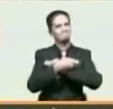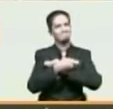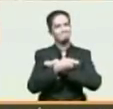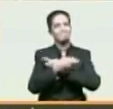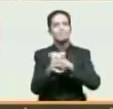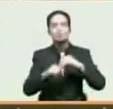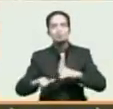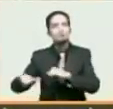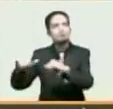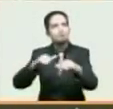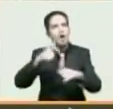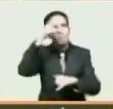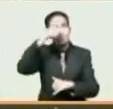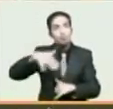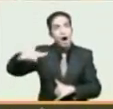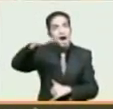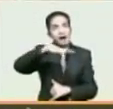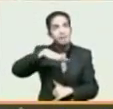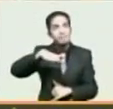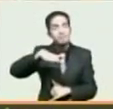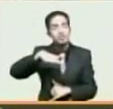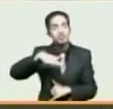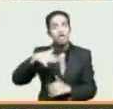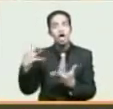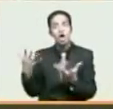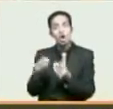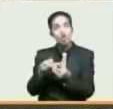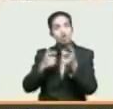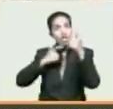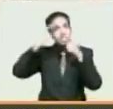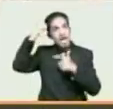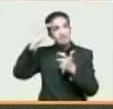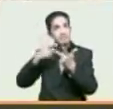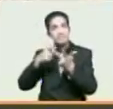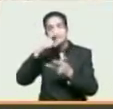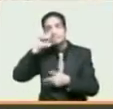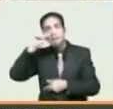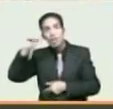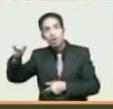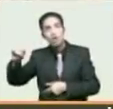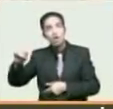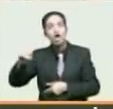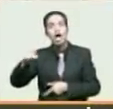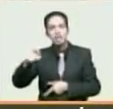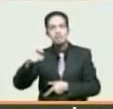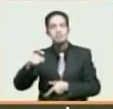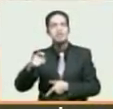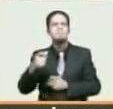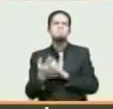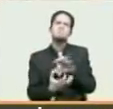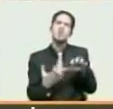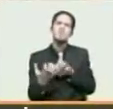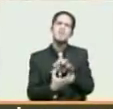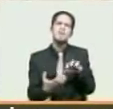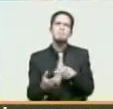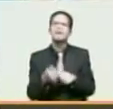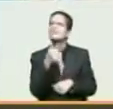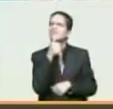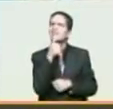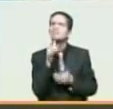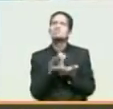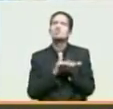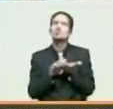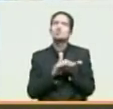Con Hugo Chávez y con Nicolás nos hemos convertido en pueblo. ¿Con problemas? Sí. Sí, pero ¿quién va a resolver los problemas de este